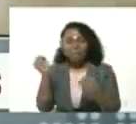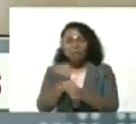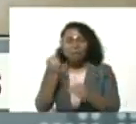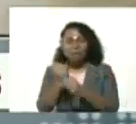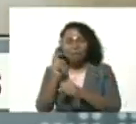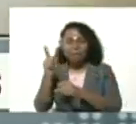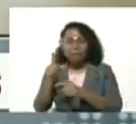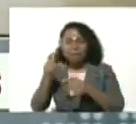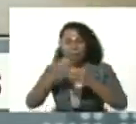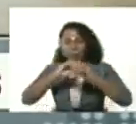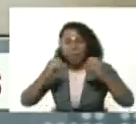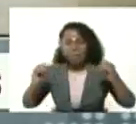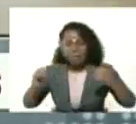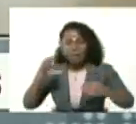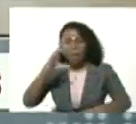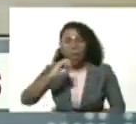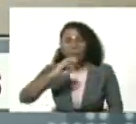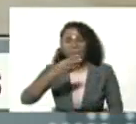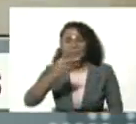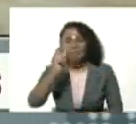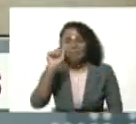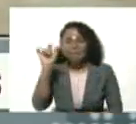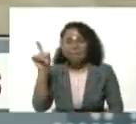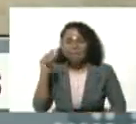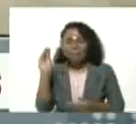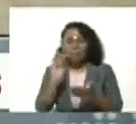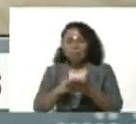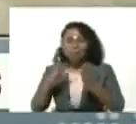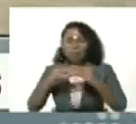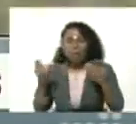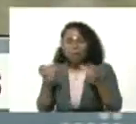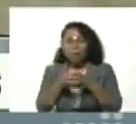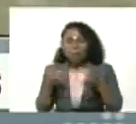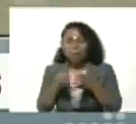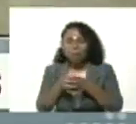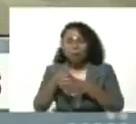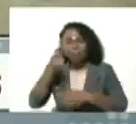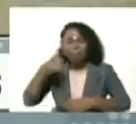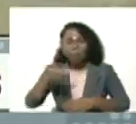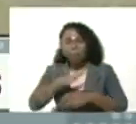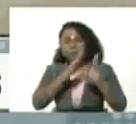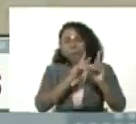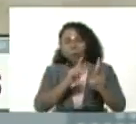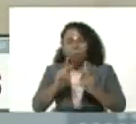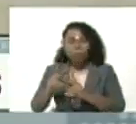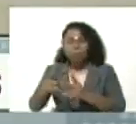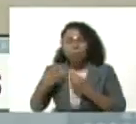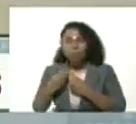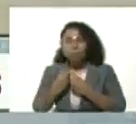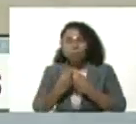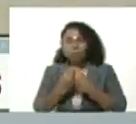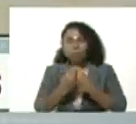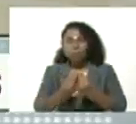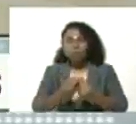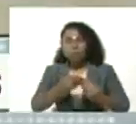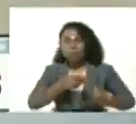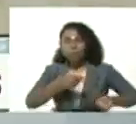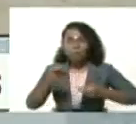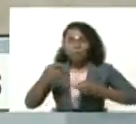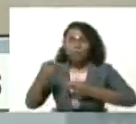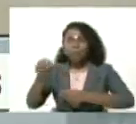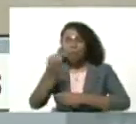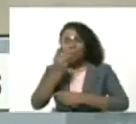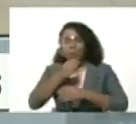esta organización, la OPDI, instalada con todo su comité, el pueblo organizado acompañando a llevar los alimentos. Más